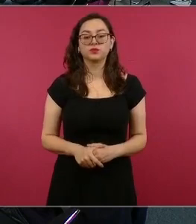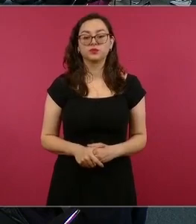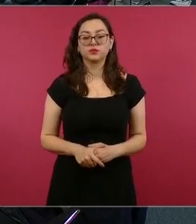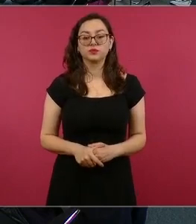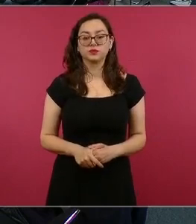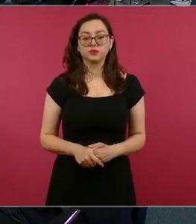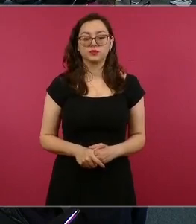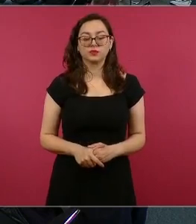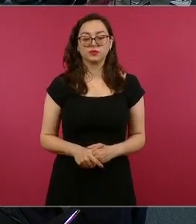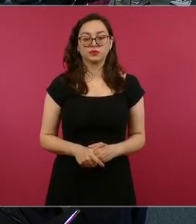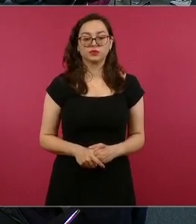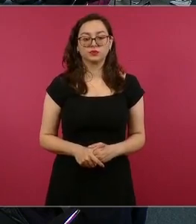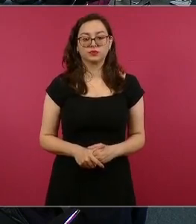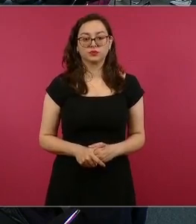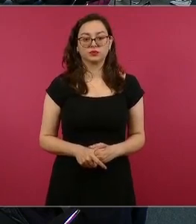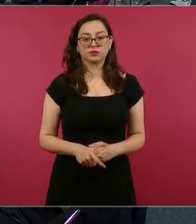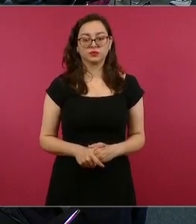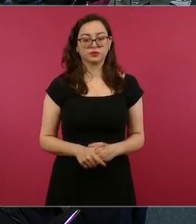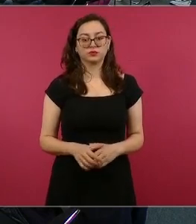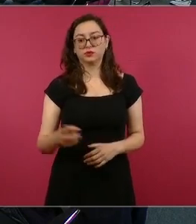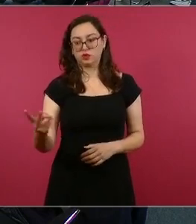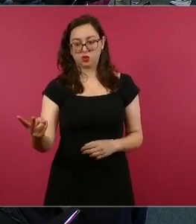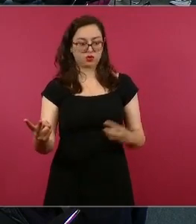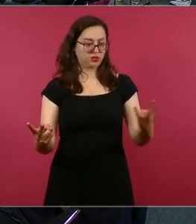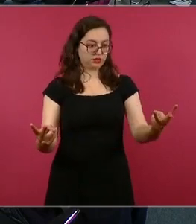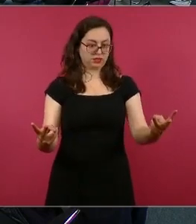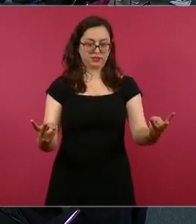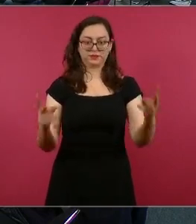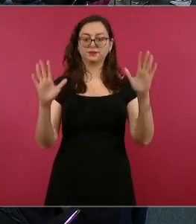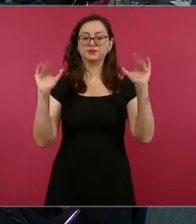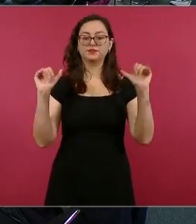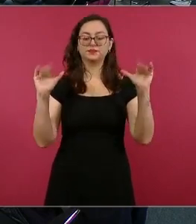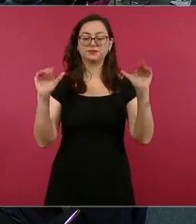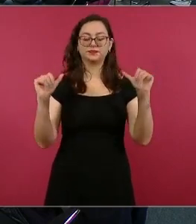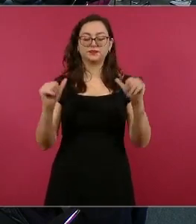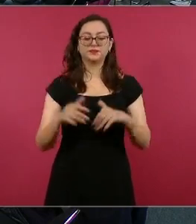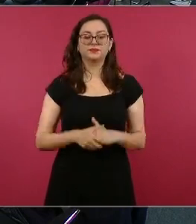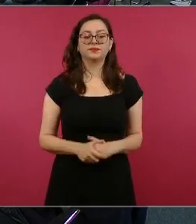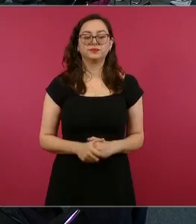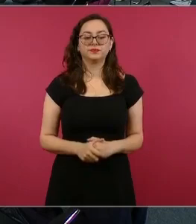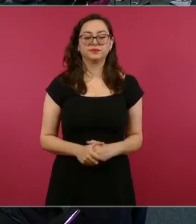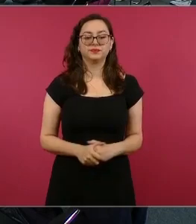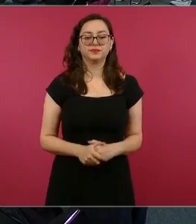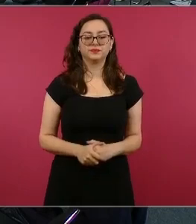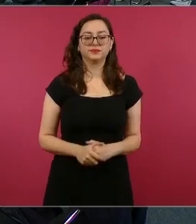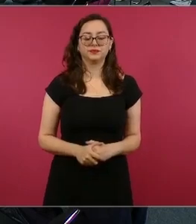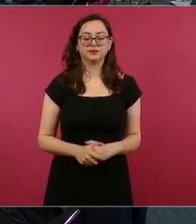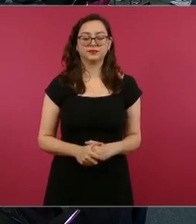Bueno, ¿y los tres de acá? Dios, que la pasen bien.